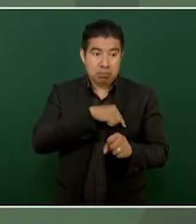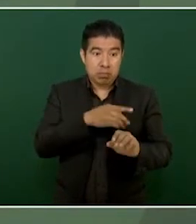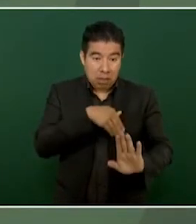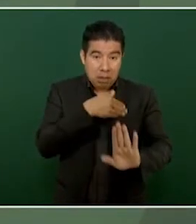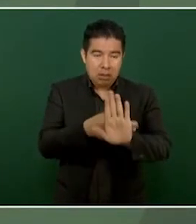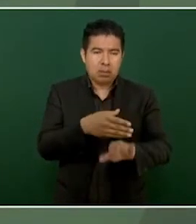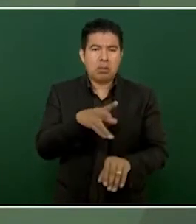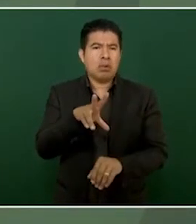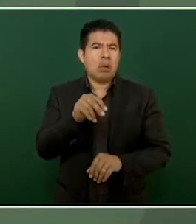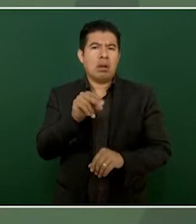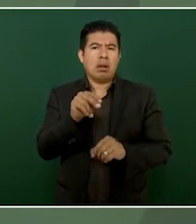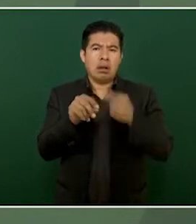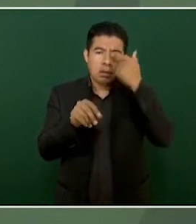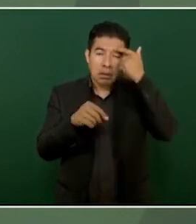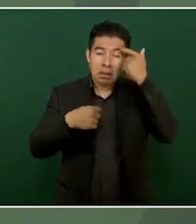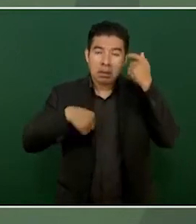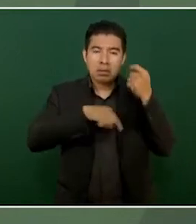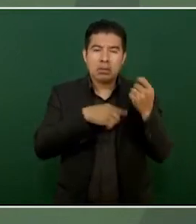antes.